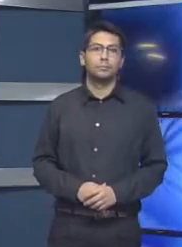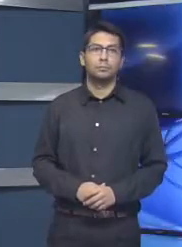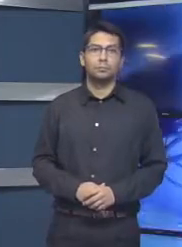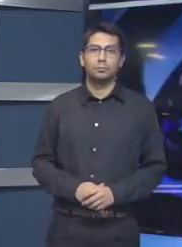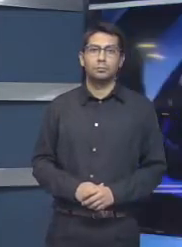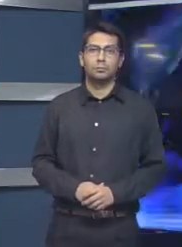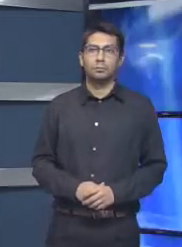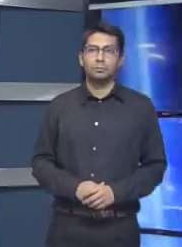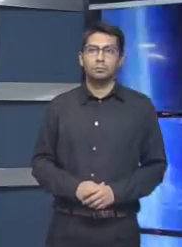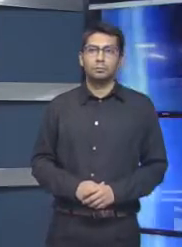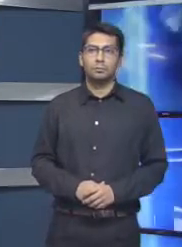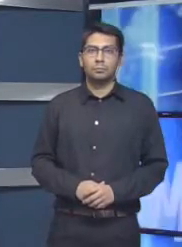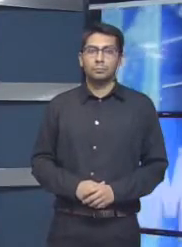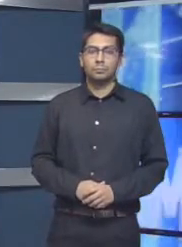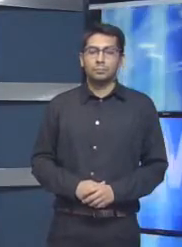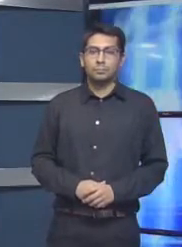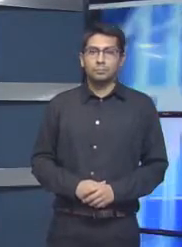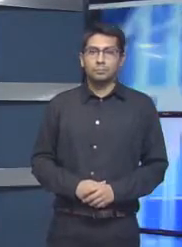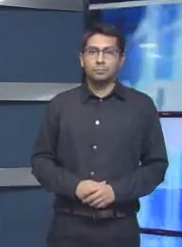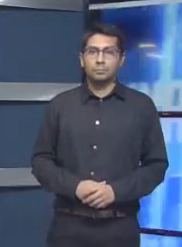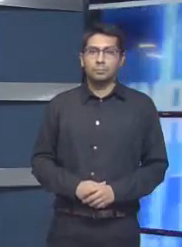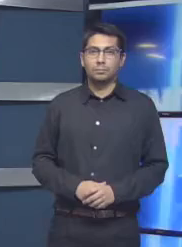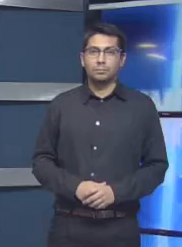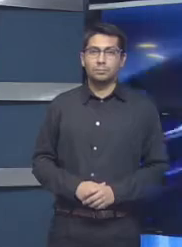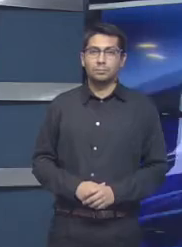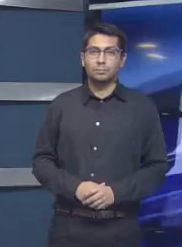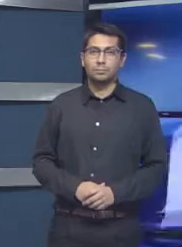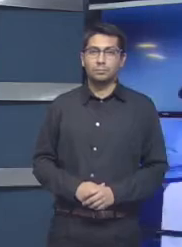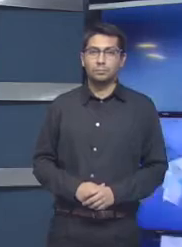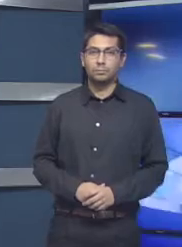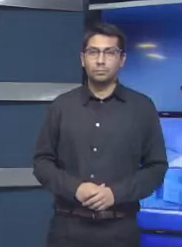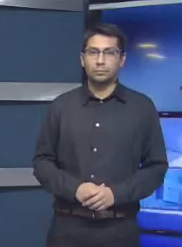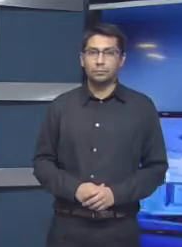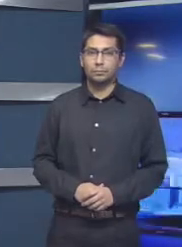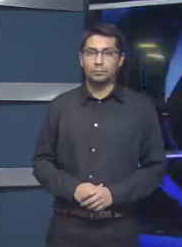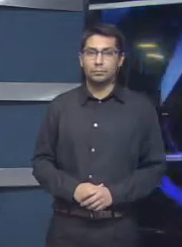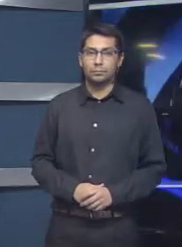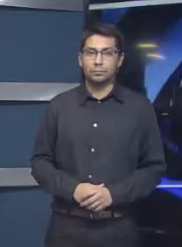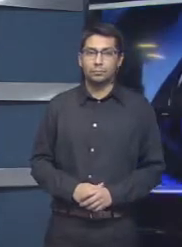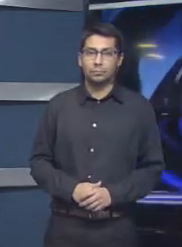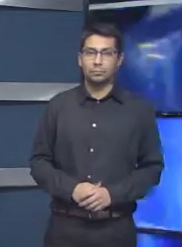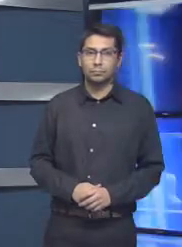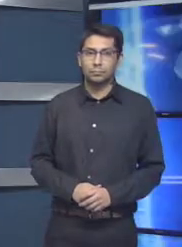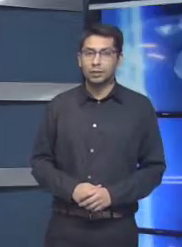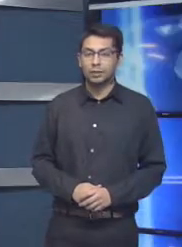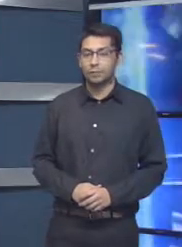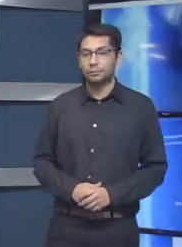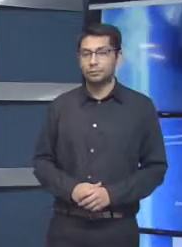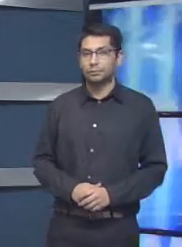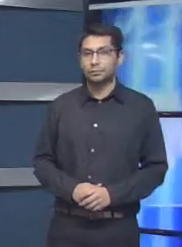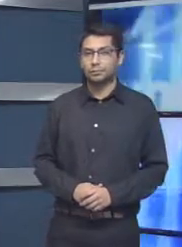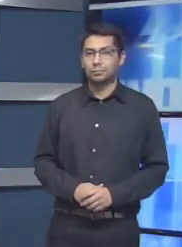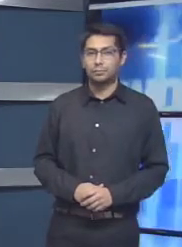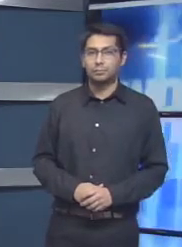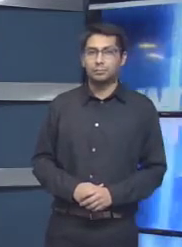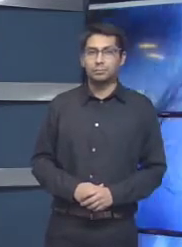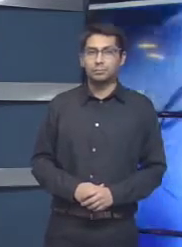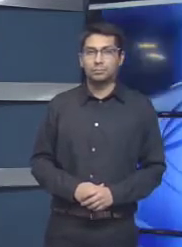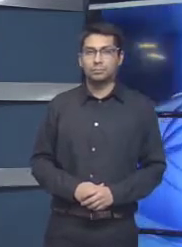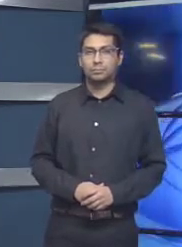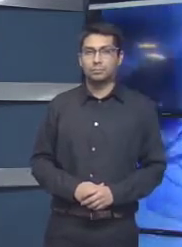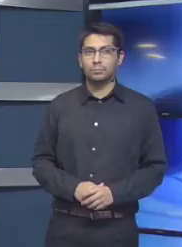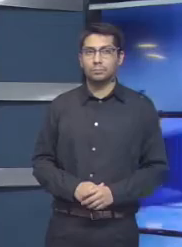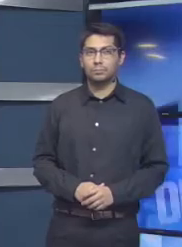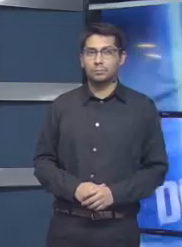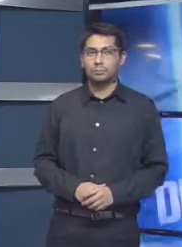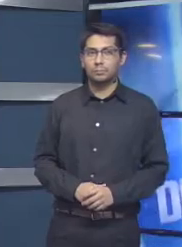intereses o 12 cuotas sin interés, cuando sabemos todos que ya está sobrecargado los intereses. Claro, sí, claro. Entonces cuando